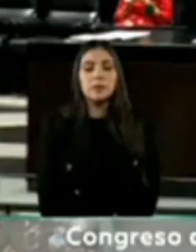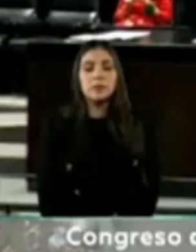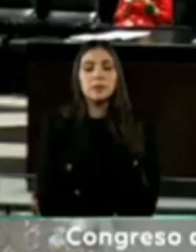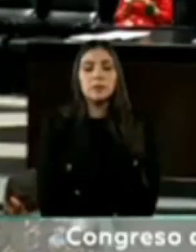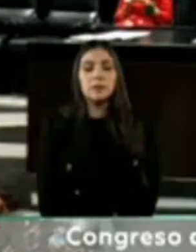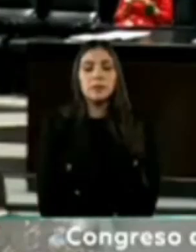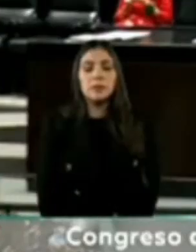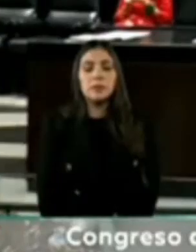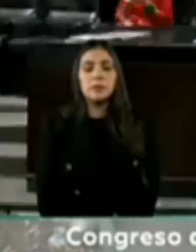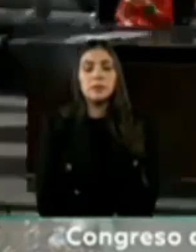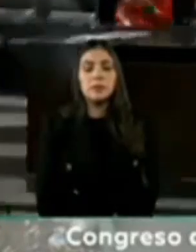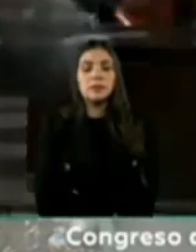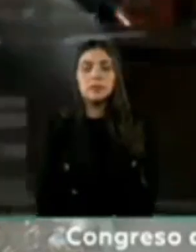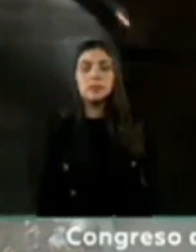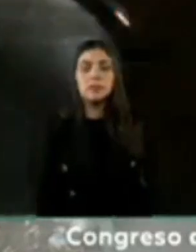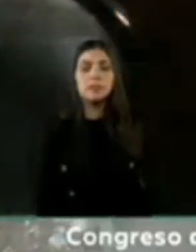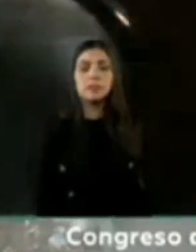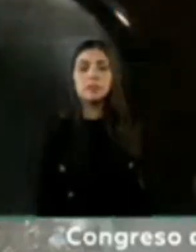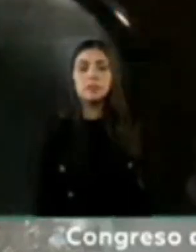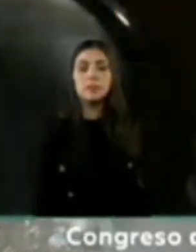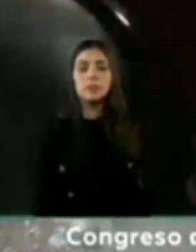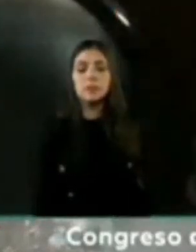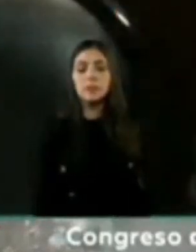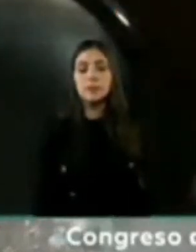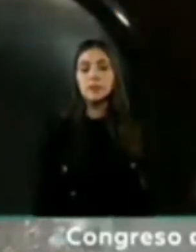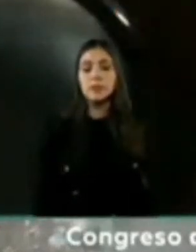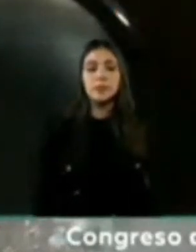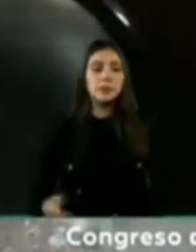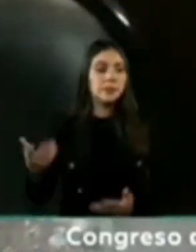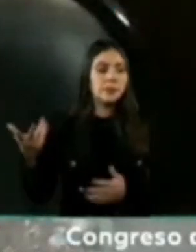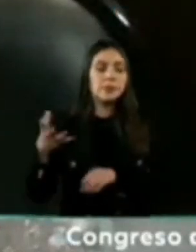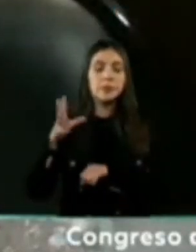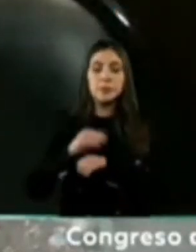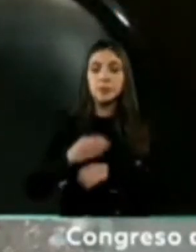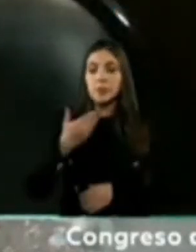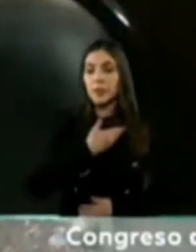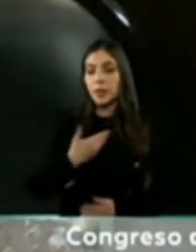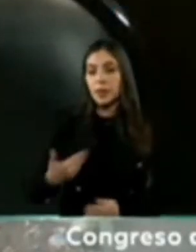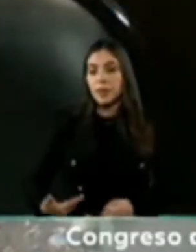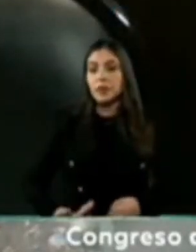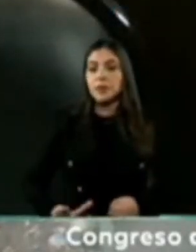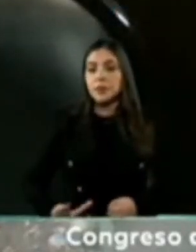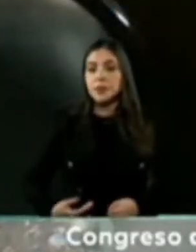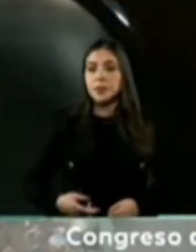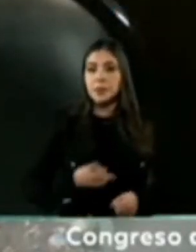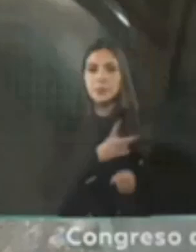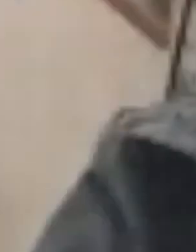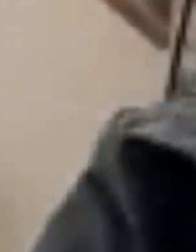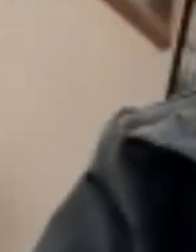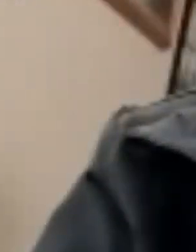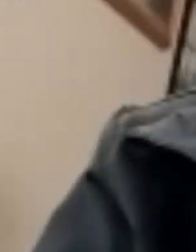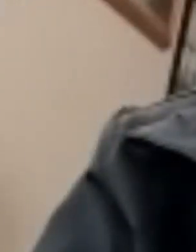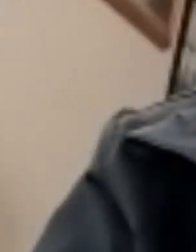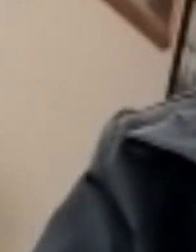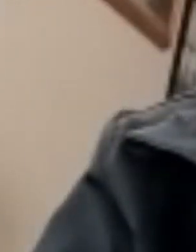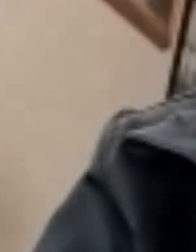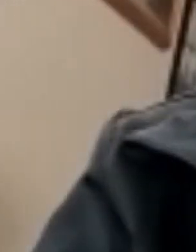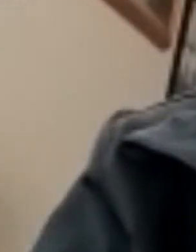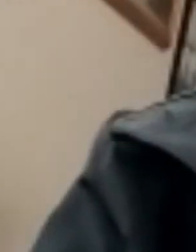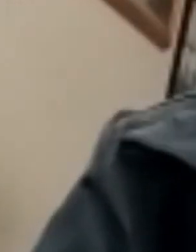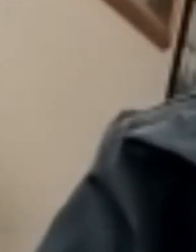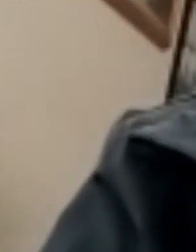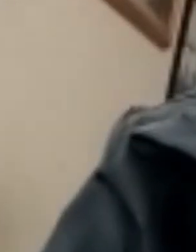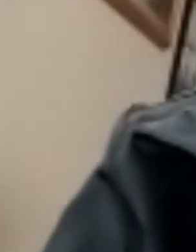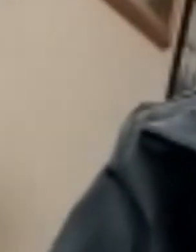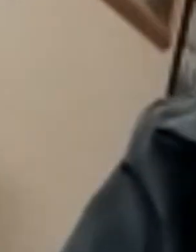que pues no es poca cosa en la medida, no es que los fiscales le impongan